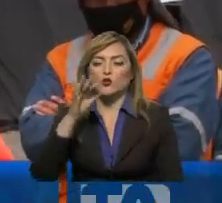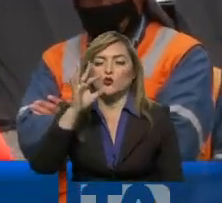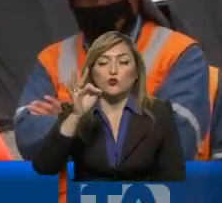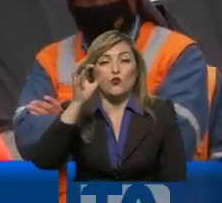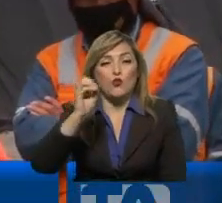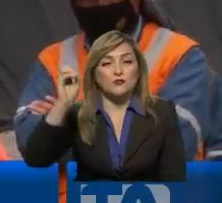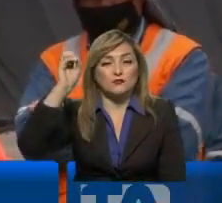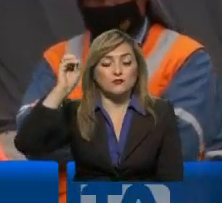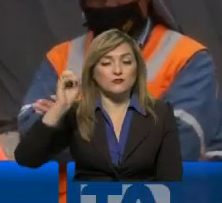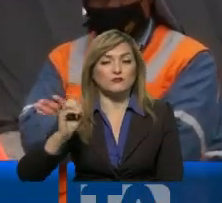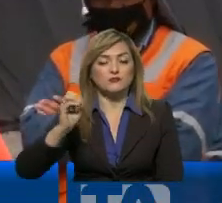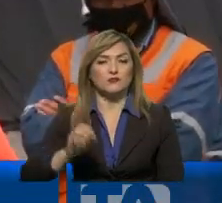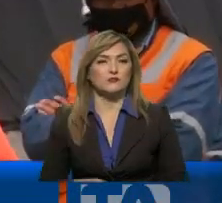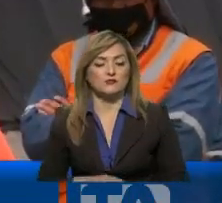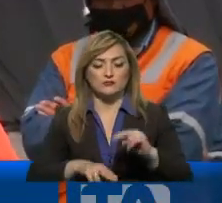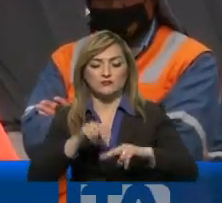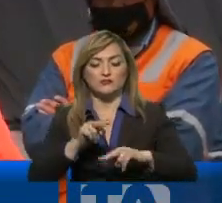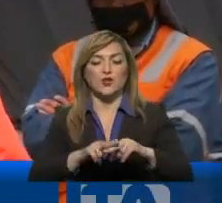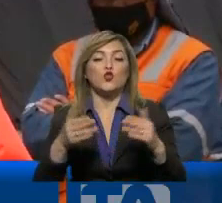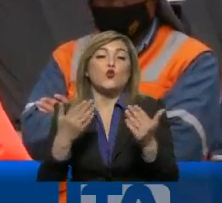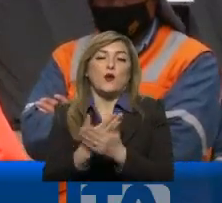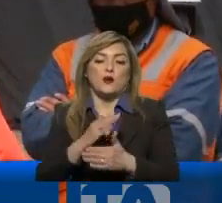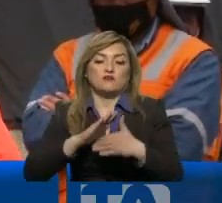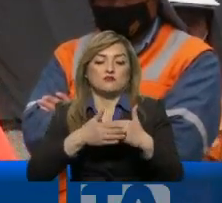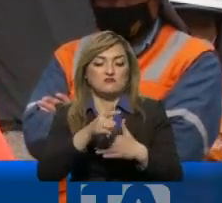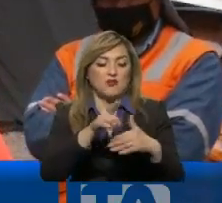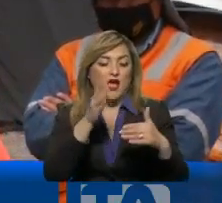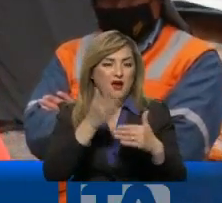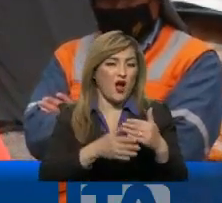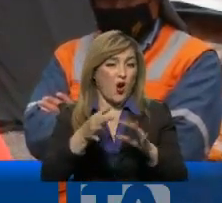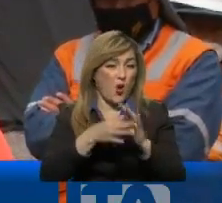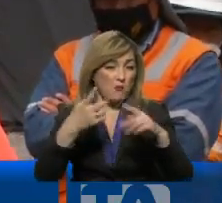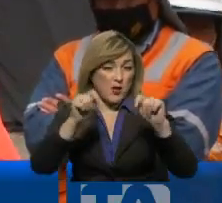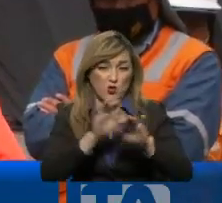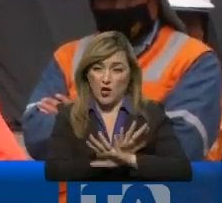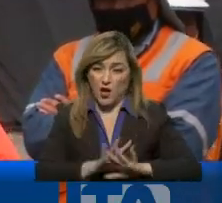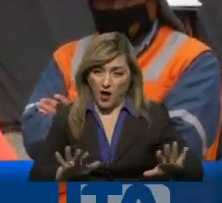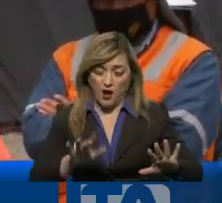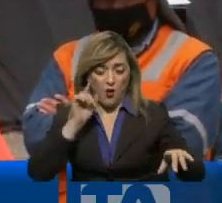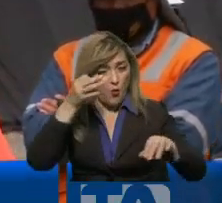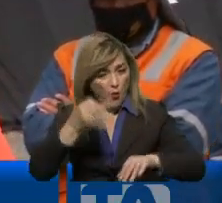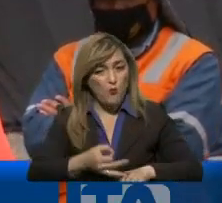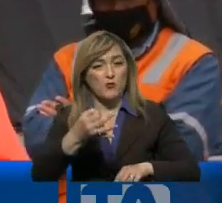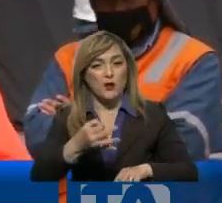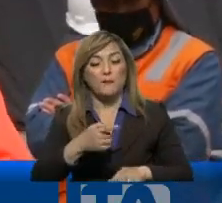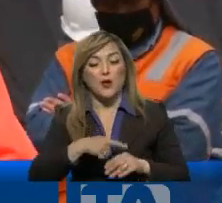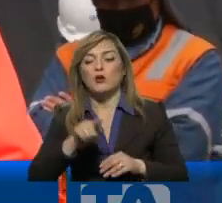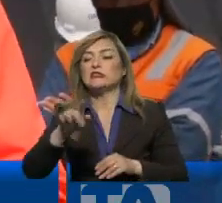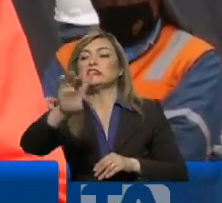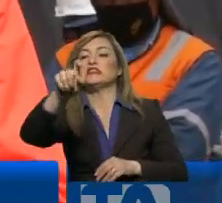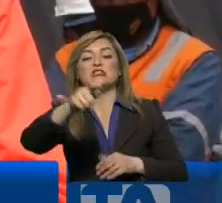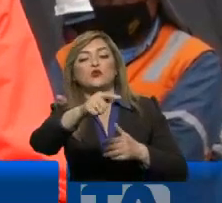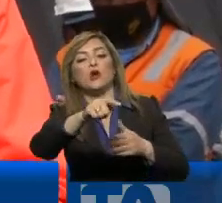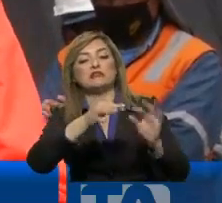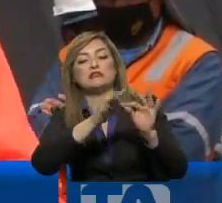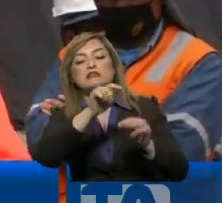hay obras que han sido agregadas que nos han llevado un mes aproximadamente, como son la plataforma. Entonces,